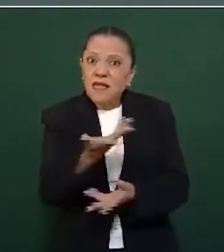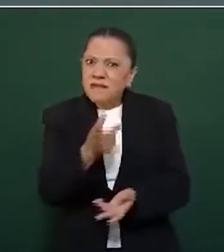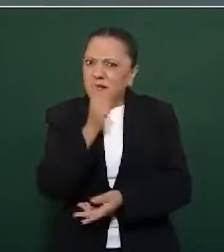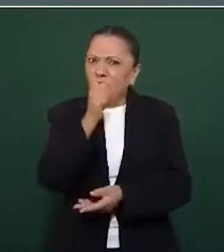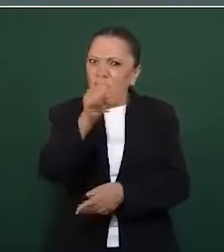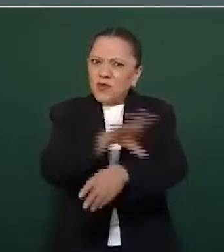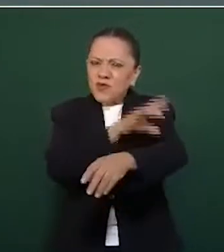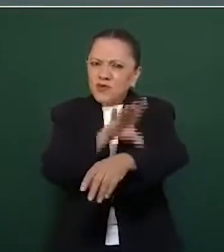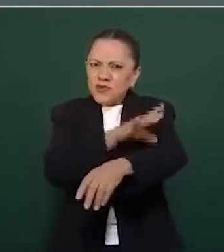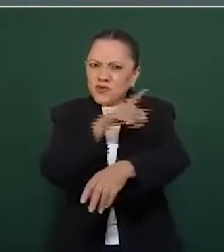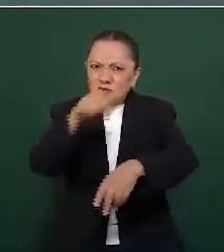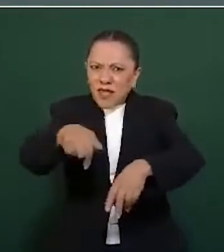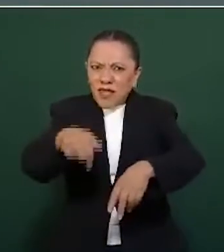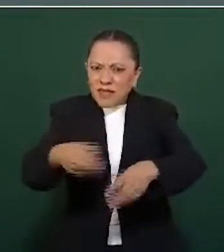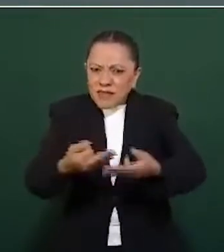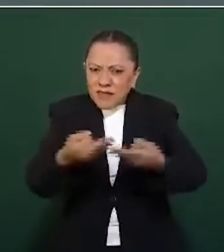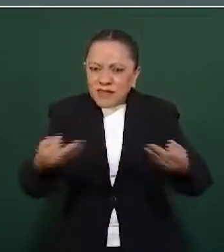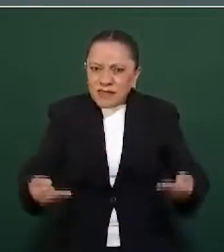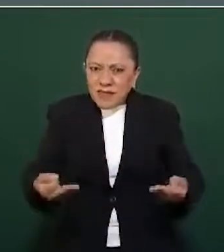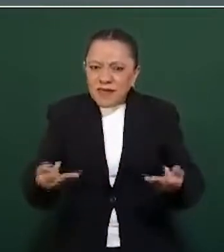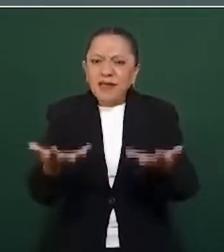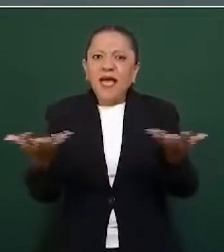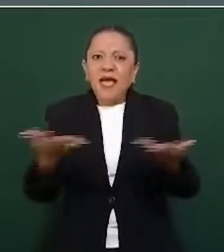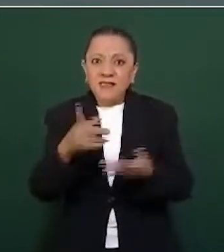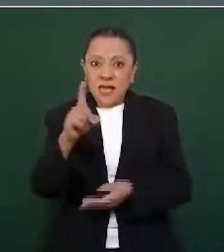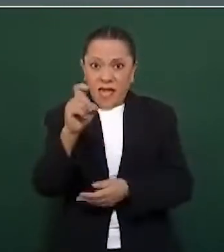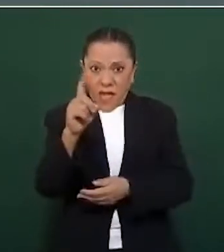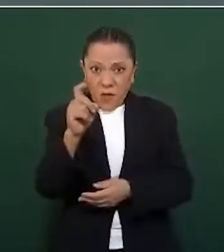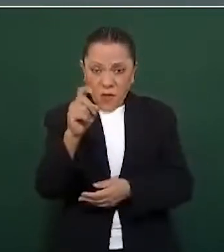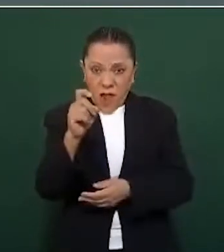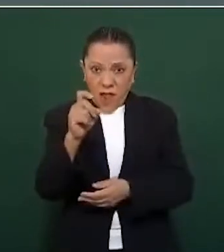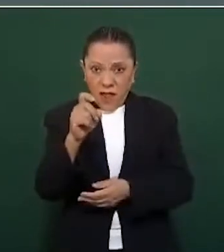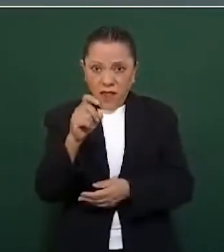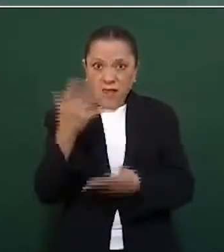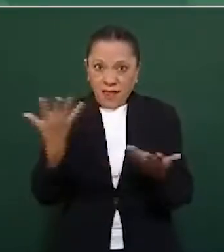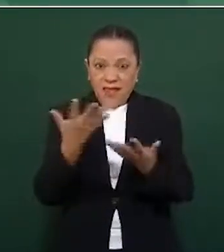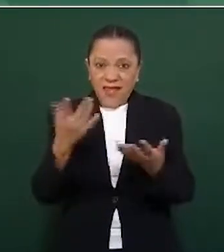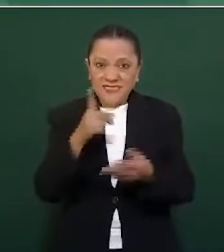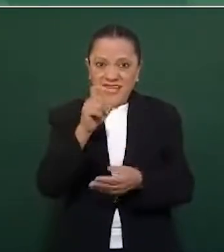la energía que se produce con el agua